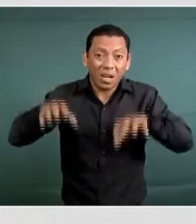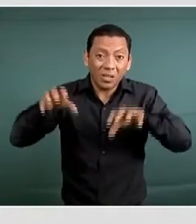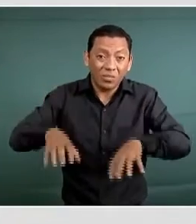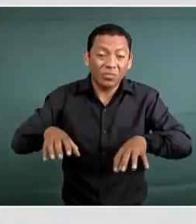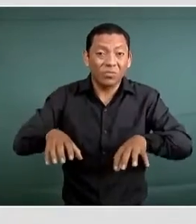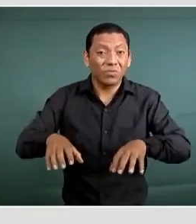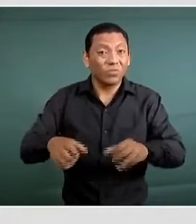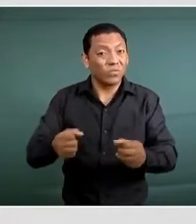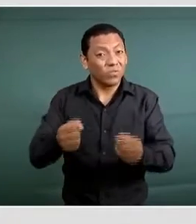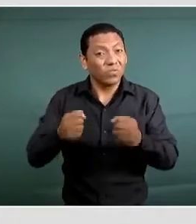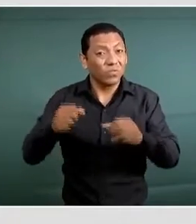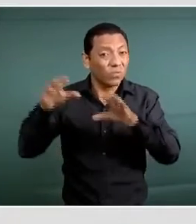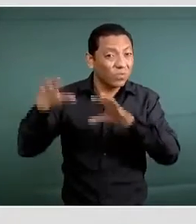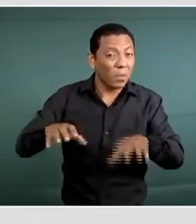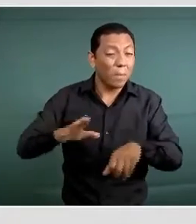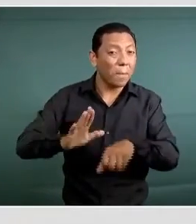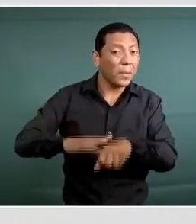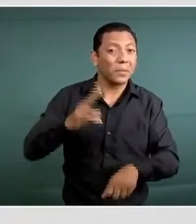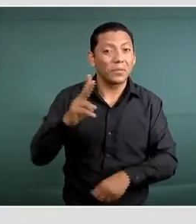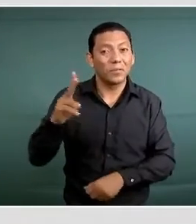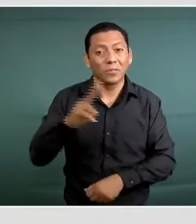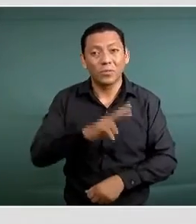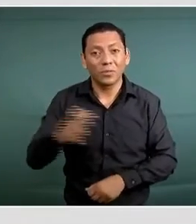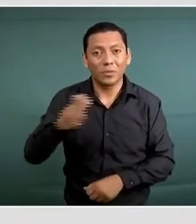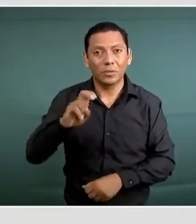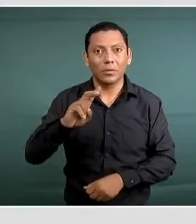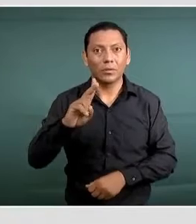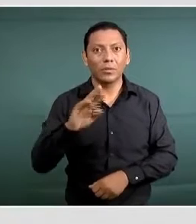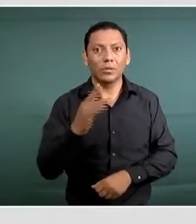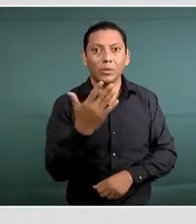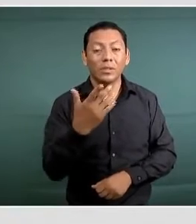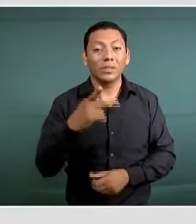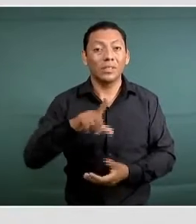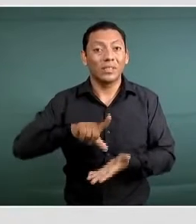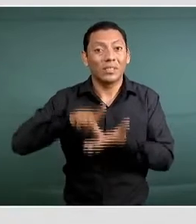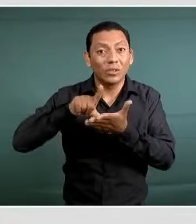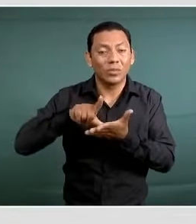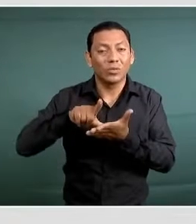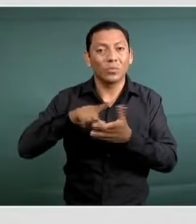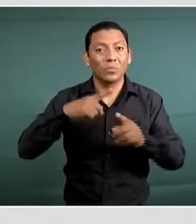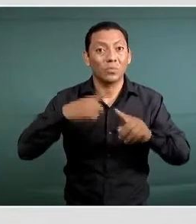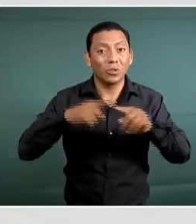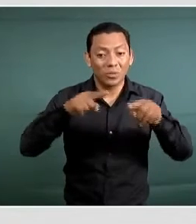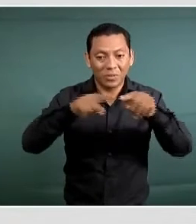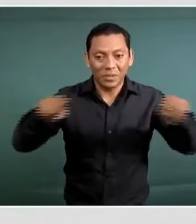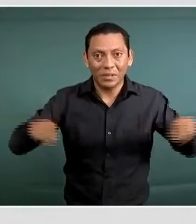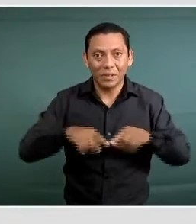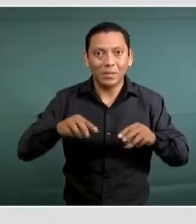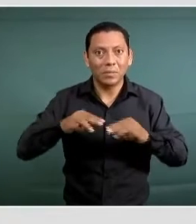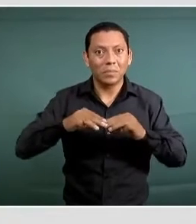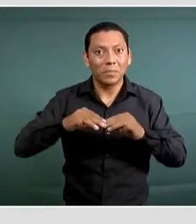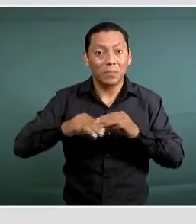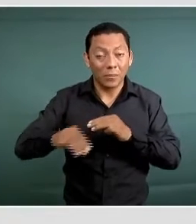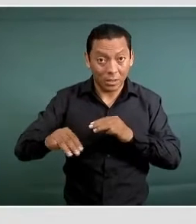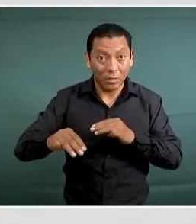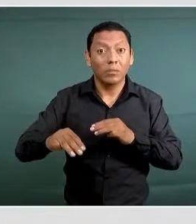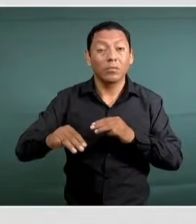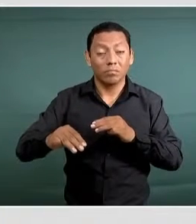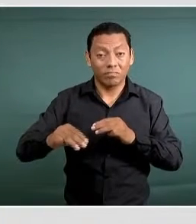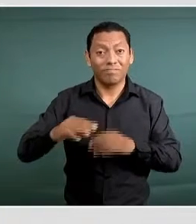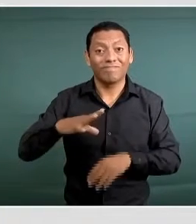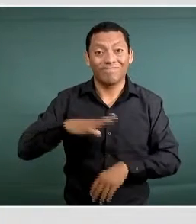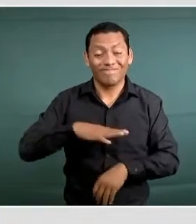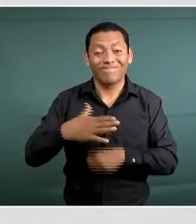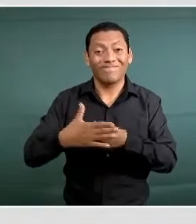lluvias extraordinarias de más de 250 litros por metro cuadrado, de más de 250 litros por metro